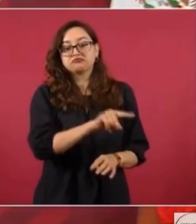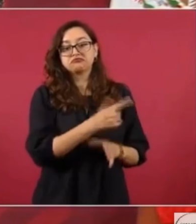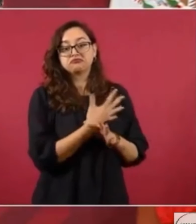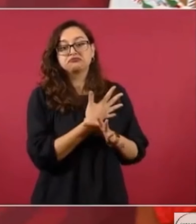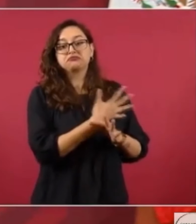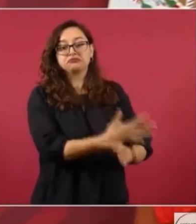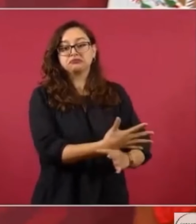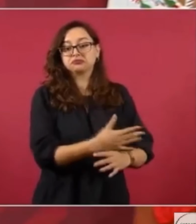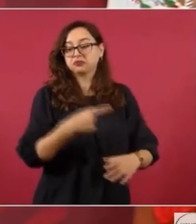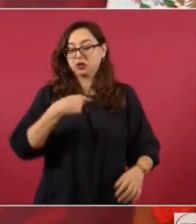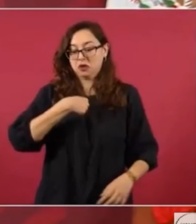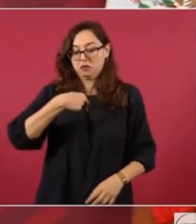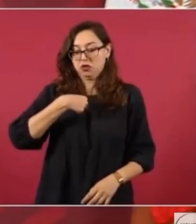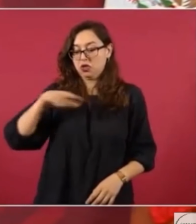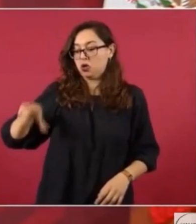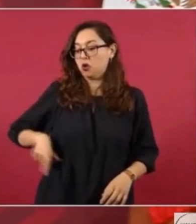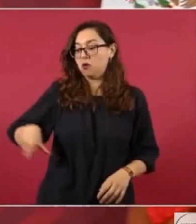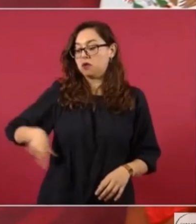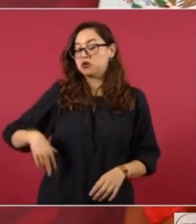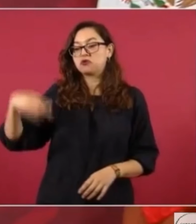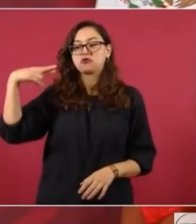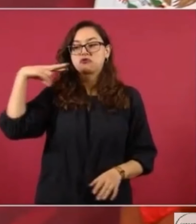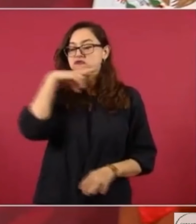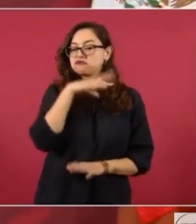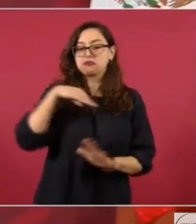tardar. ¿Esto cuándo fue?